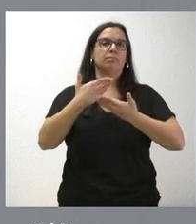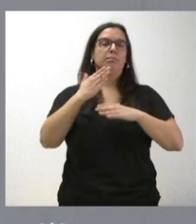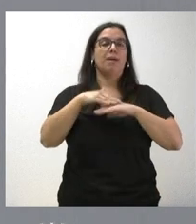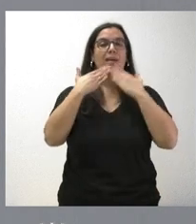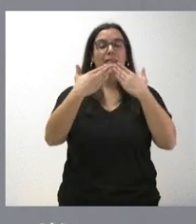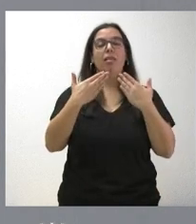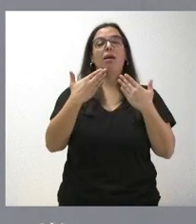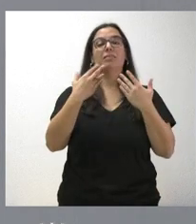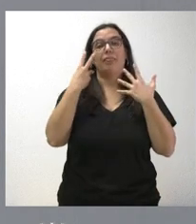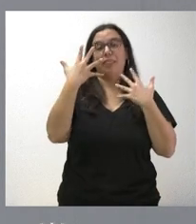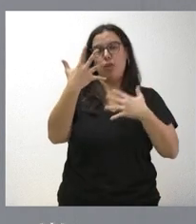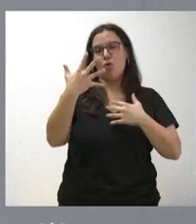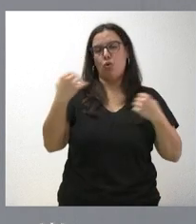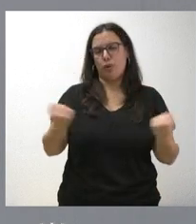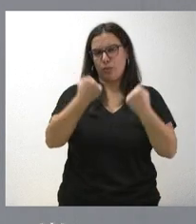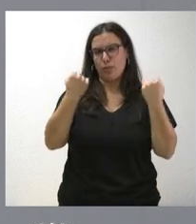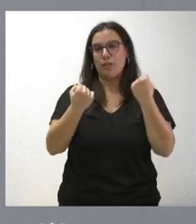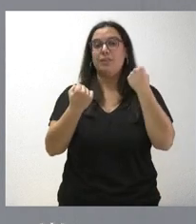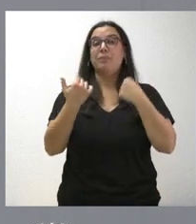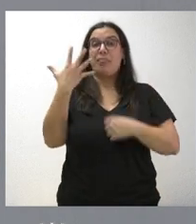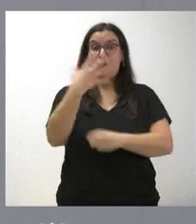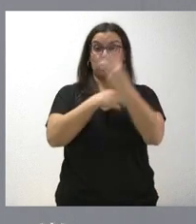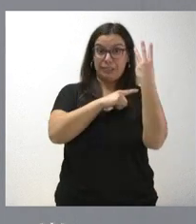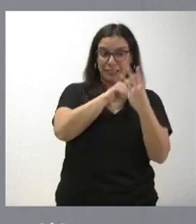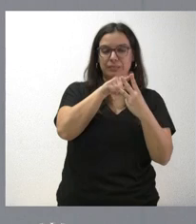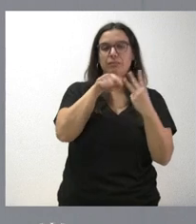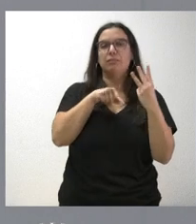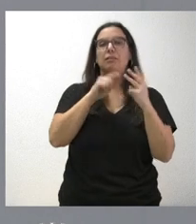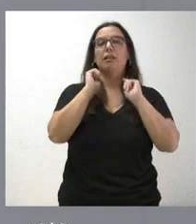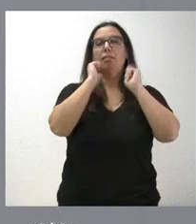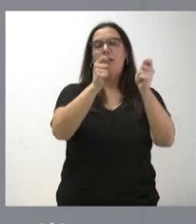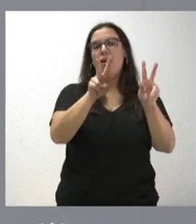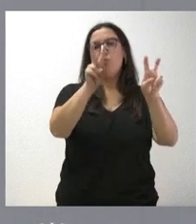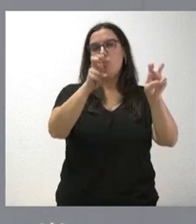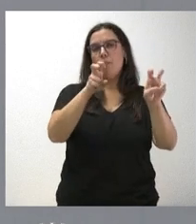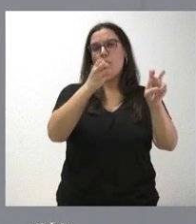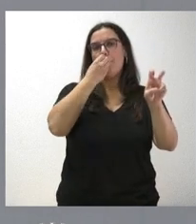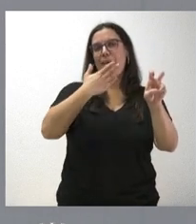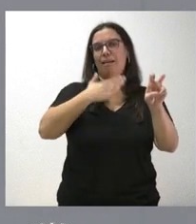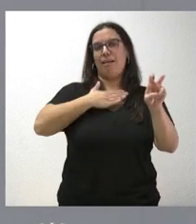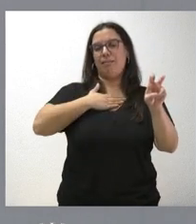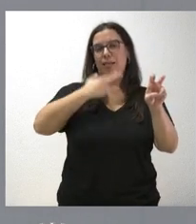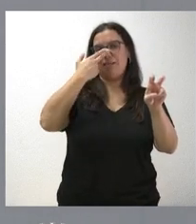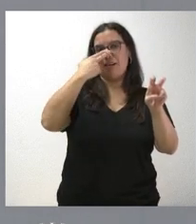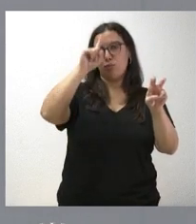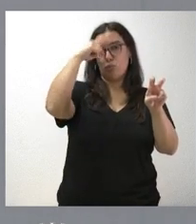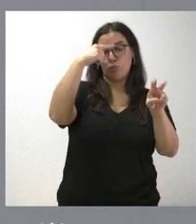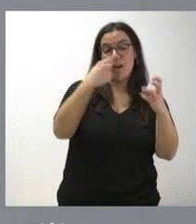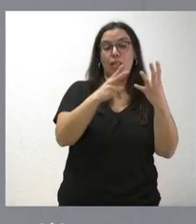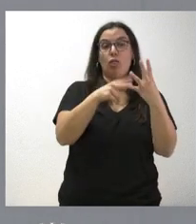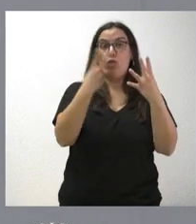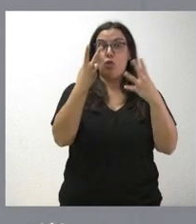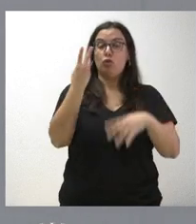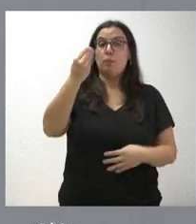cinco actuaciones tres de ellas con nuevas declaraciones de bienes de interés cultural y dos más con la ampliación de los